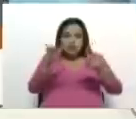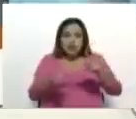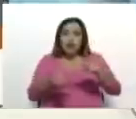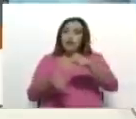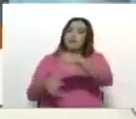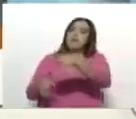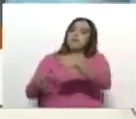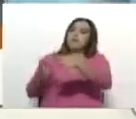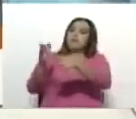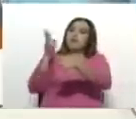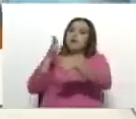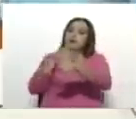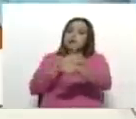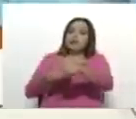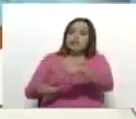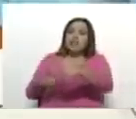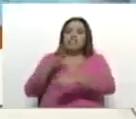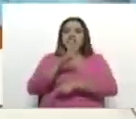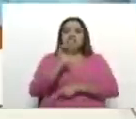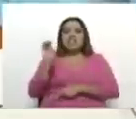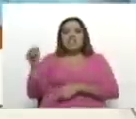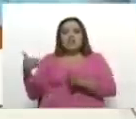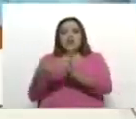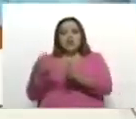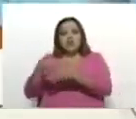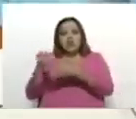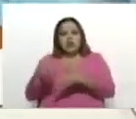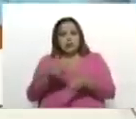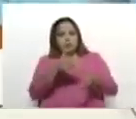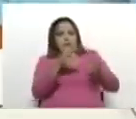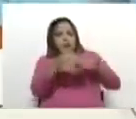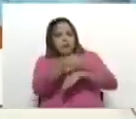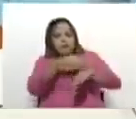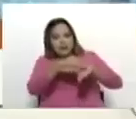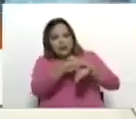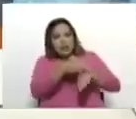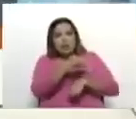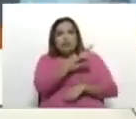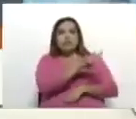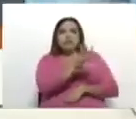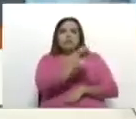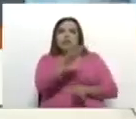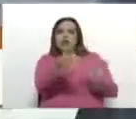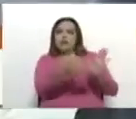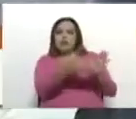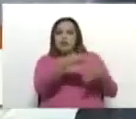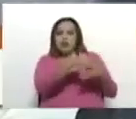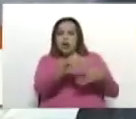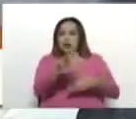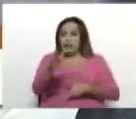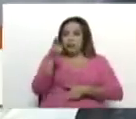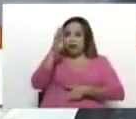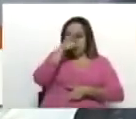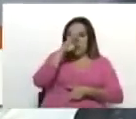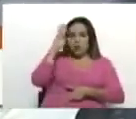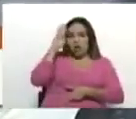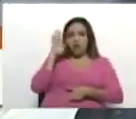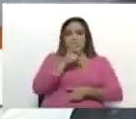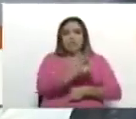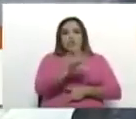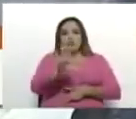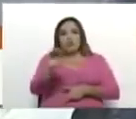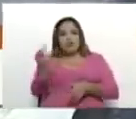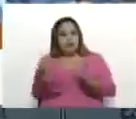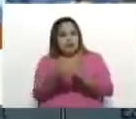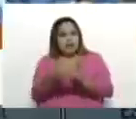son quinientos mil dólares Si mata un ministro son ciento cincuenta mil dólares Si mata a diosdado son trescientos cincuenta mil